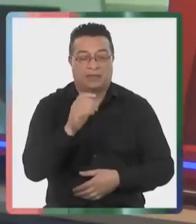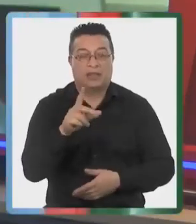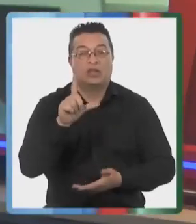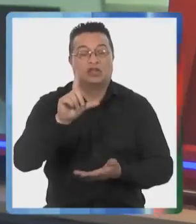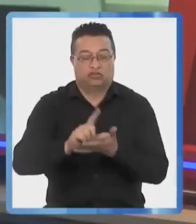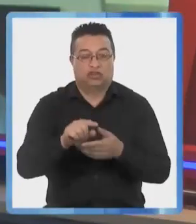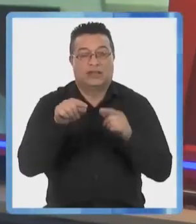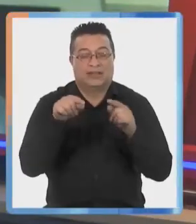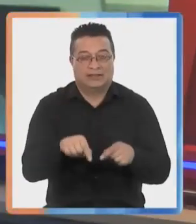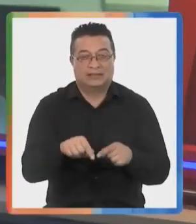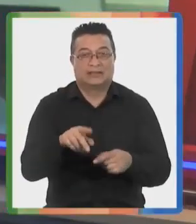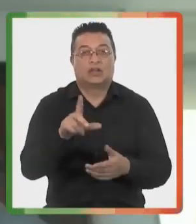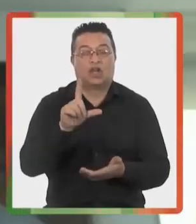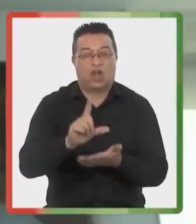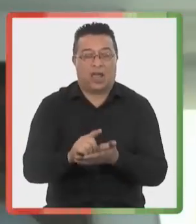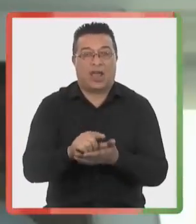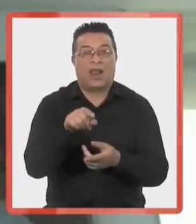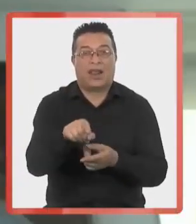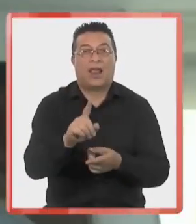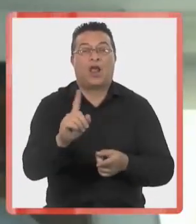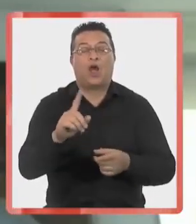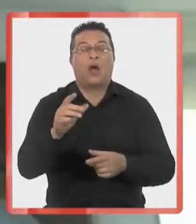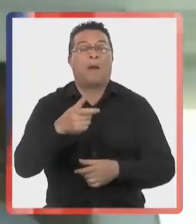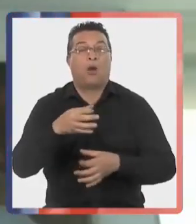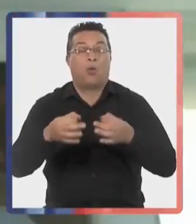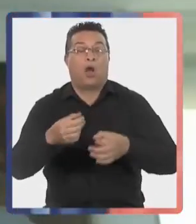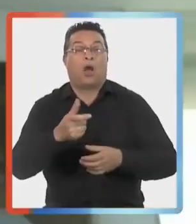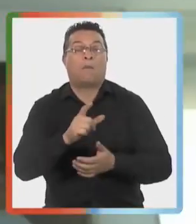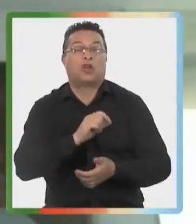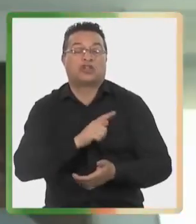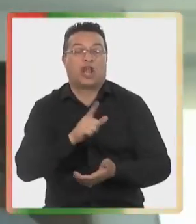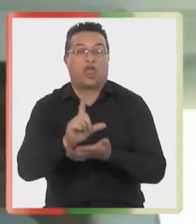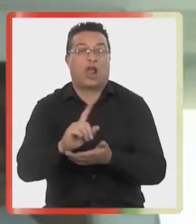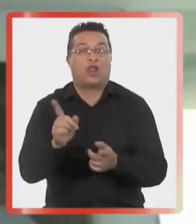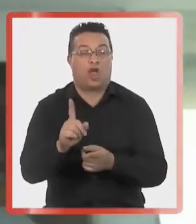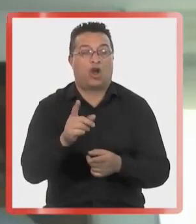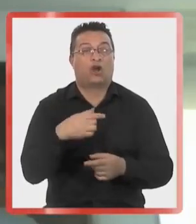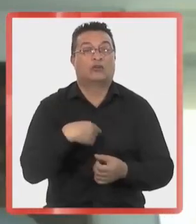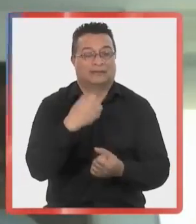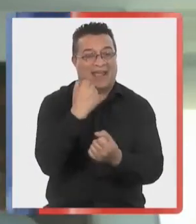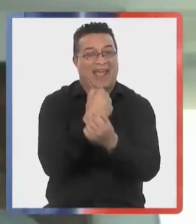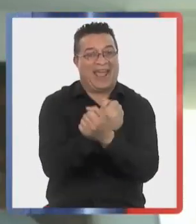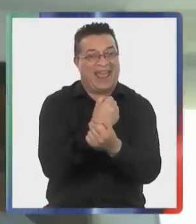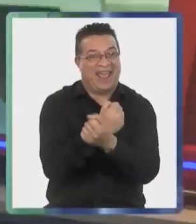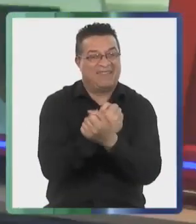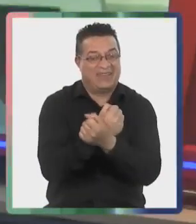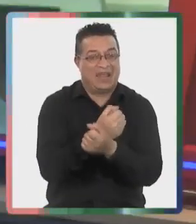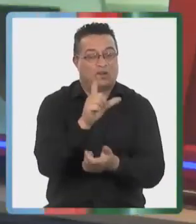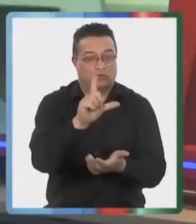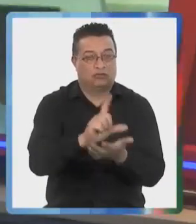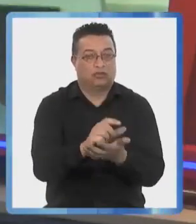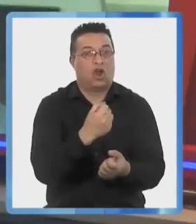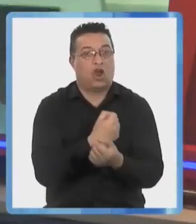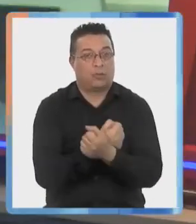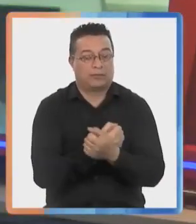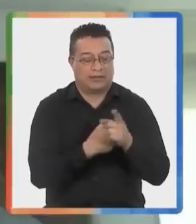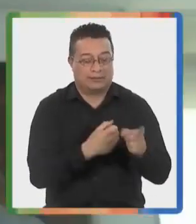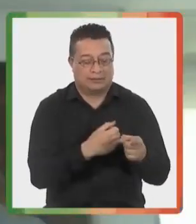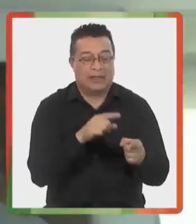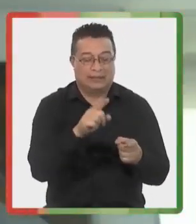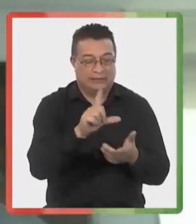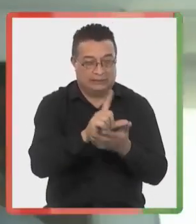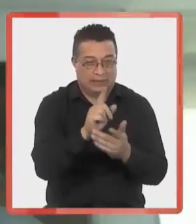en ese momento, en ese local, no a los juzgados de policía local, me equivoqué, a los retenes, comisarías o cuarteles